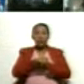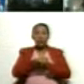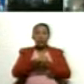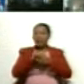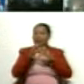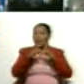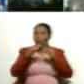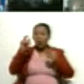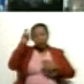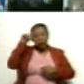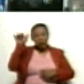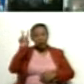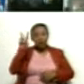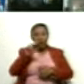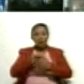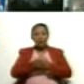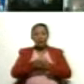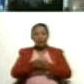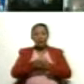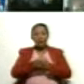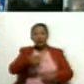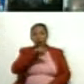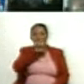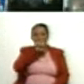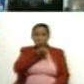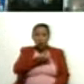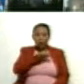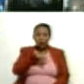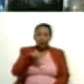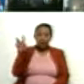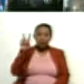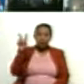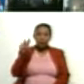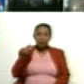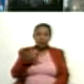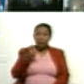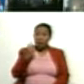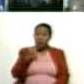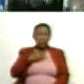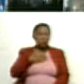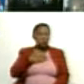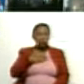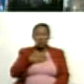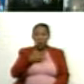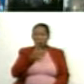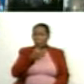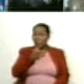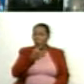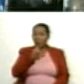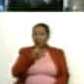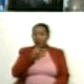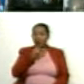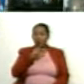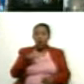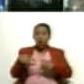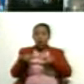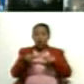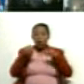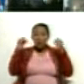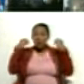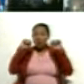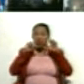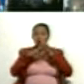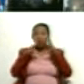el pueblo de Venezuela, todos los que amamos este país. Ayer no se podía, ayer no había espacio para que practicaran